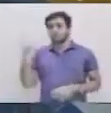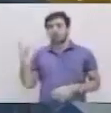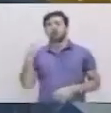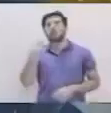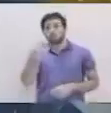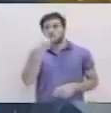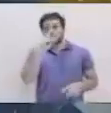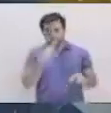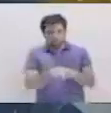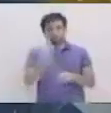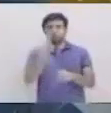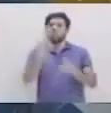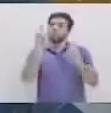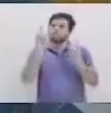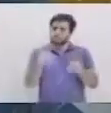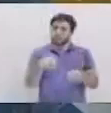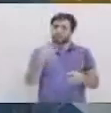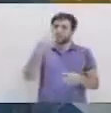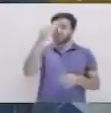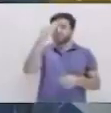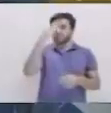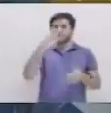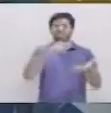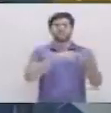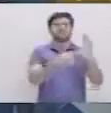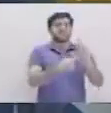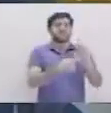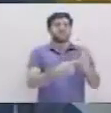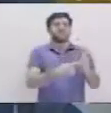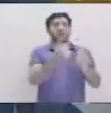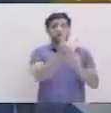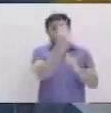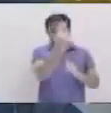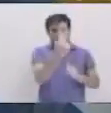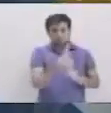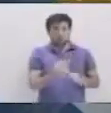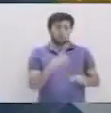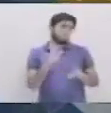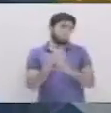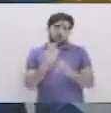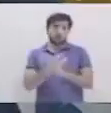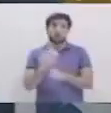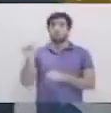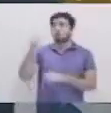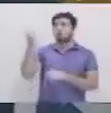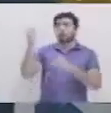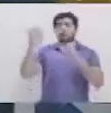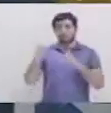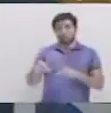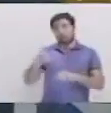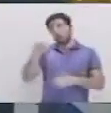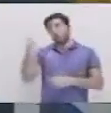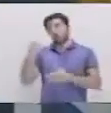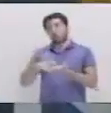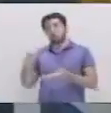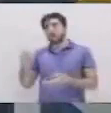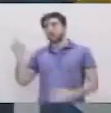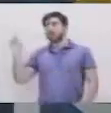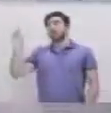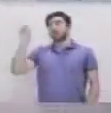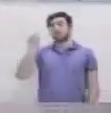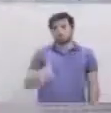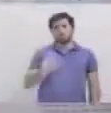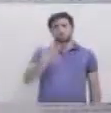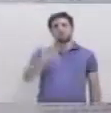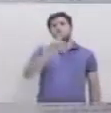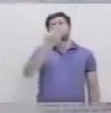el significado de cada uno de los símbolos patrios. Por ejemplo, viene una persona del extranjero o una persona que desconoce su significado